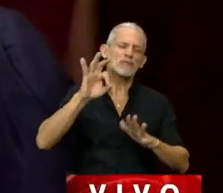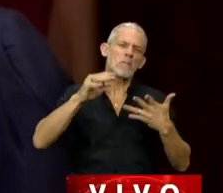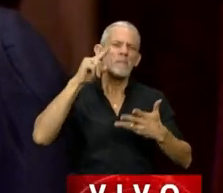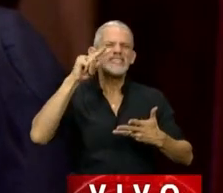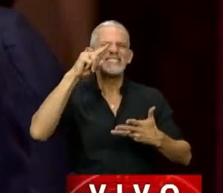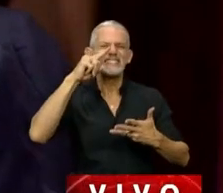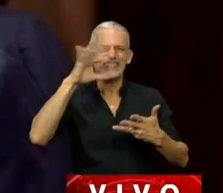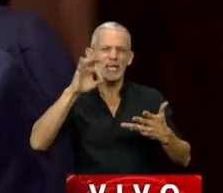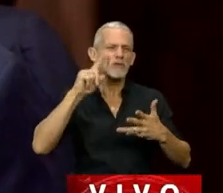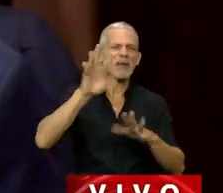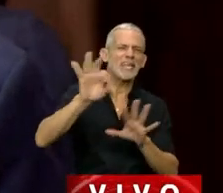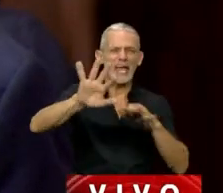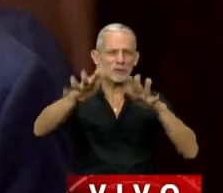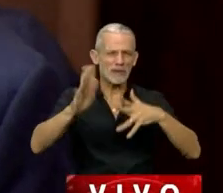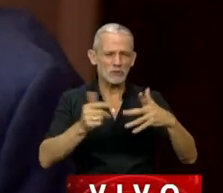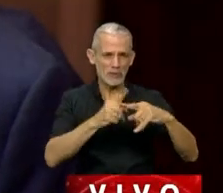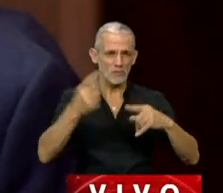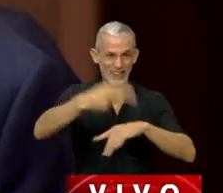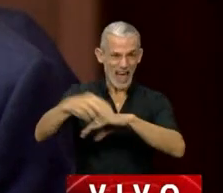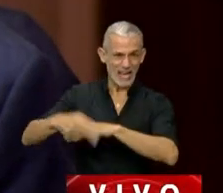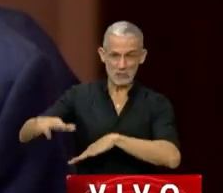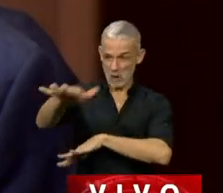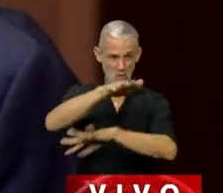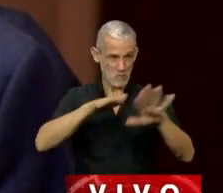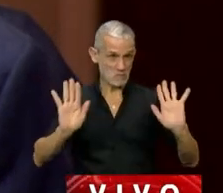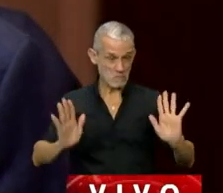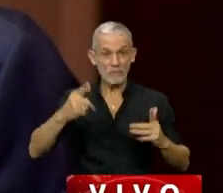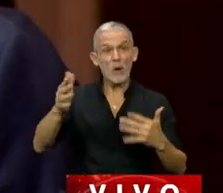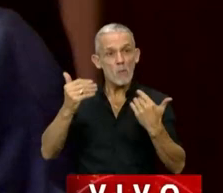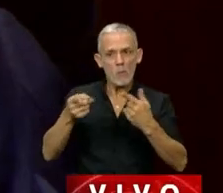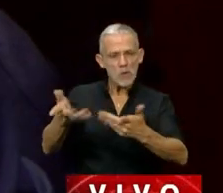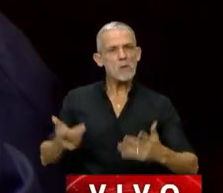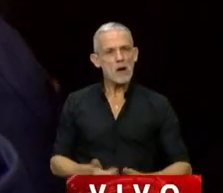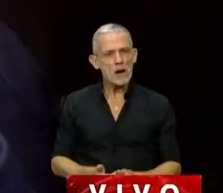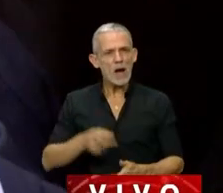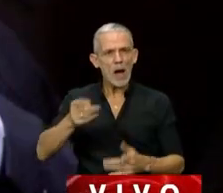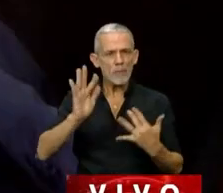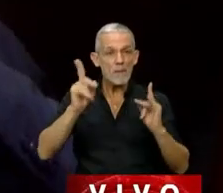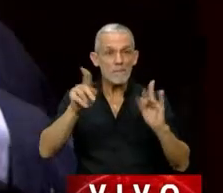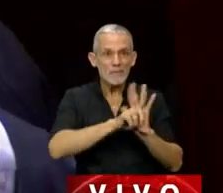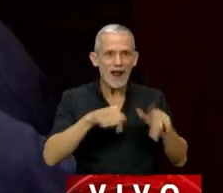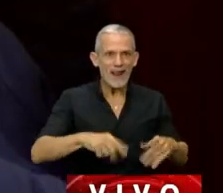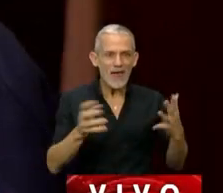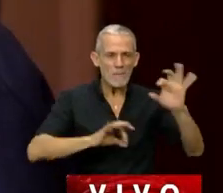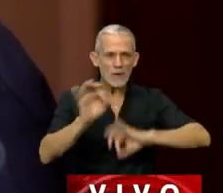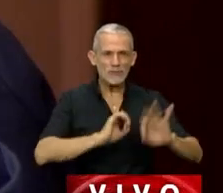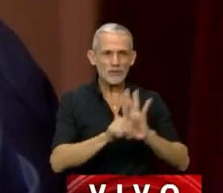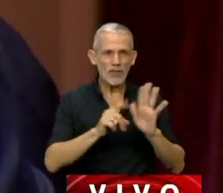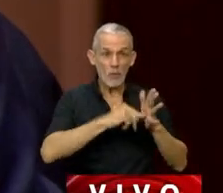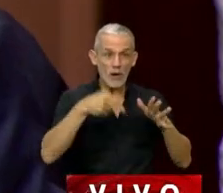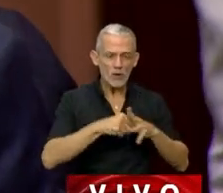taxis que van a tener la posibilidad de hacerse eco de este proyecto de